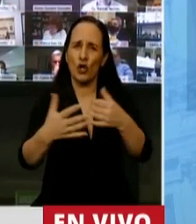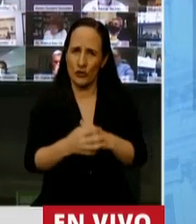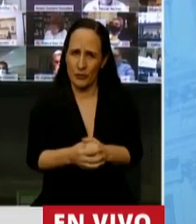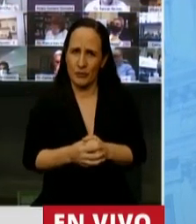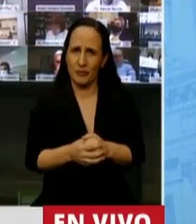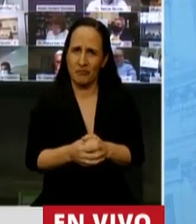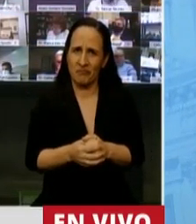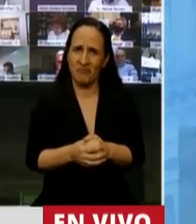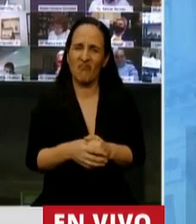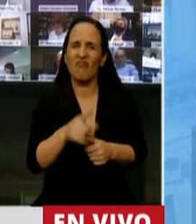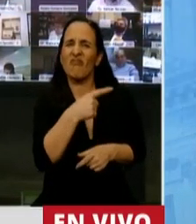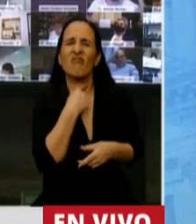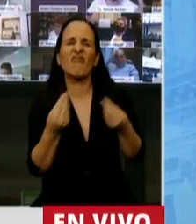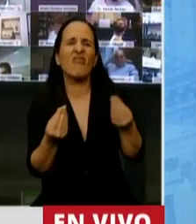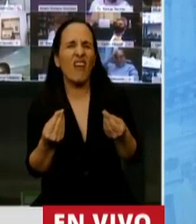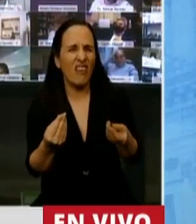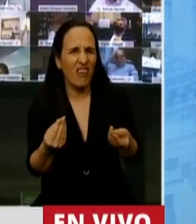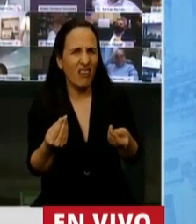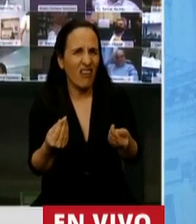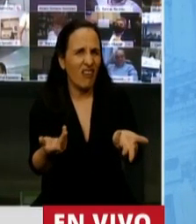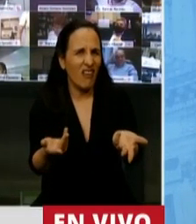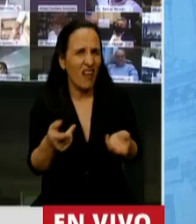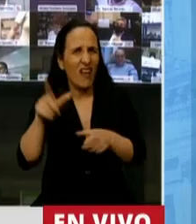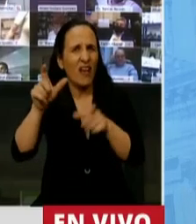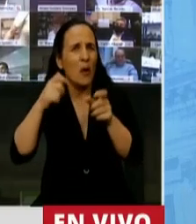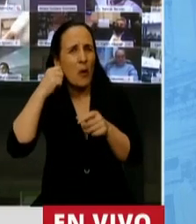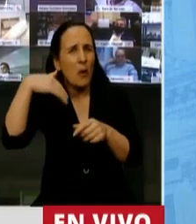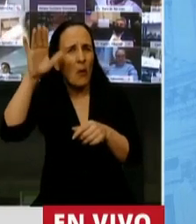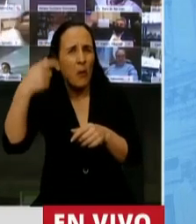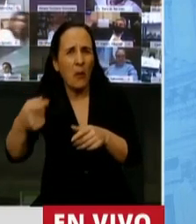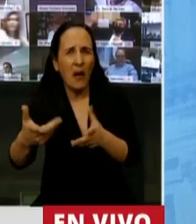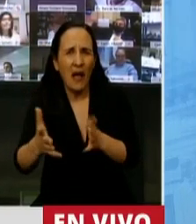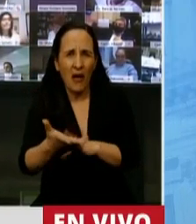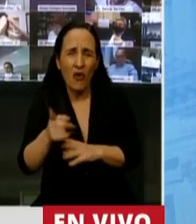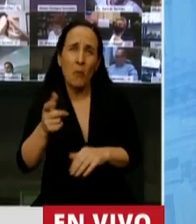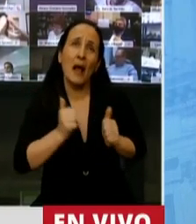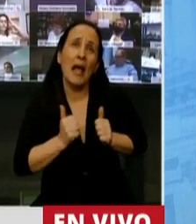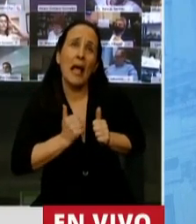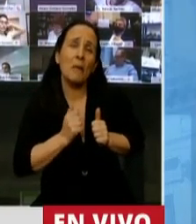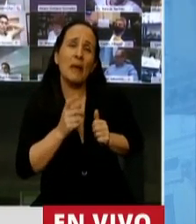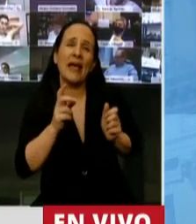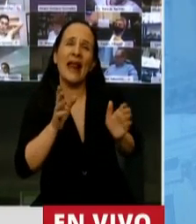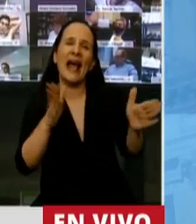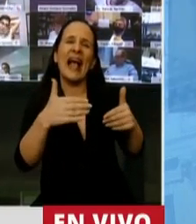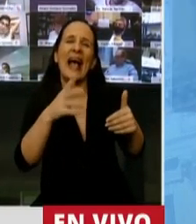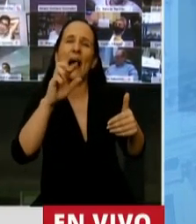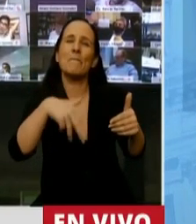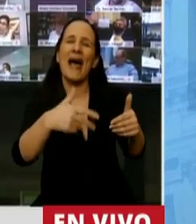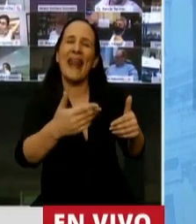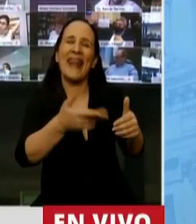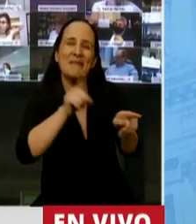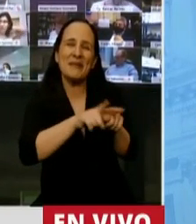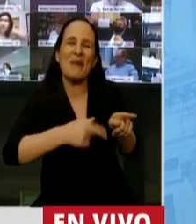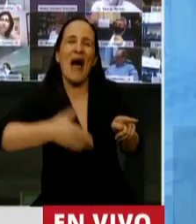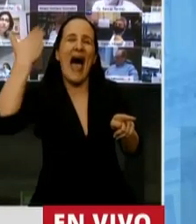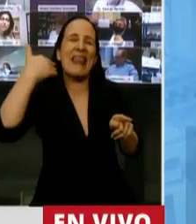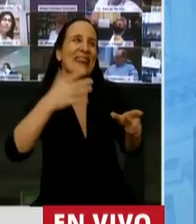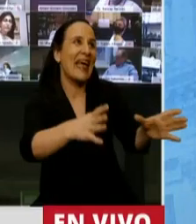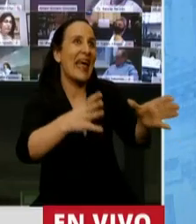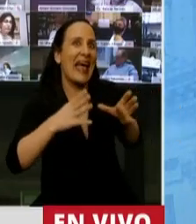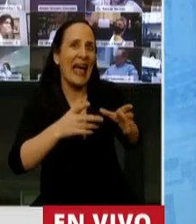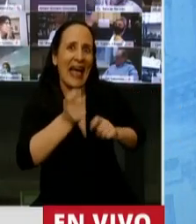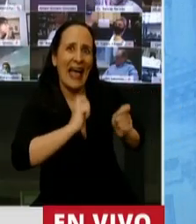¿O qué quieren? ¿Que los abuelitos eso vayan a esperar en la municipalidad como era antes, la caja pan? ¿Que vayan